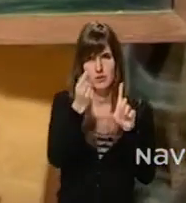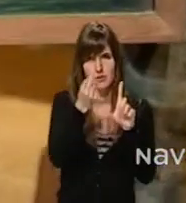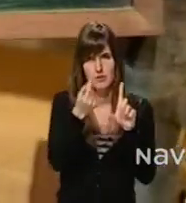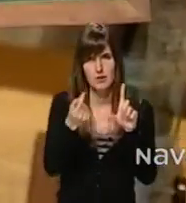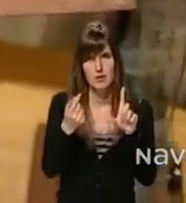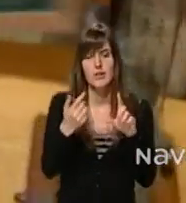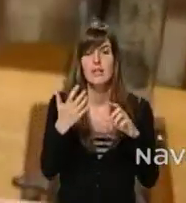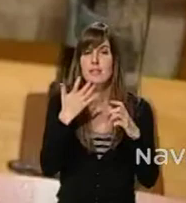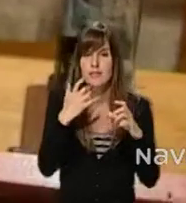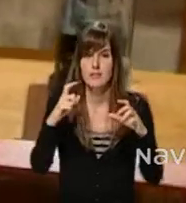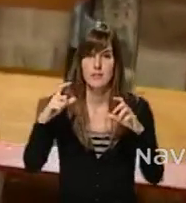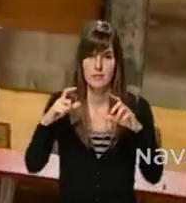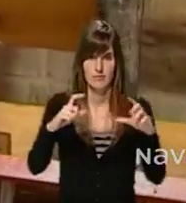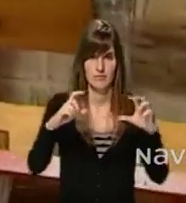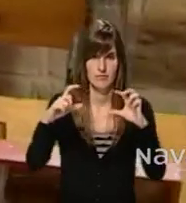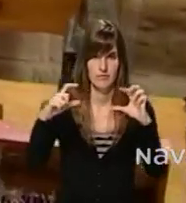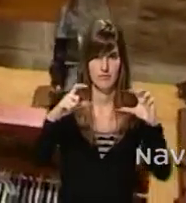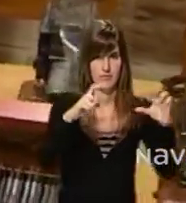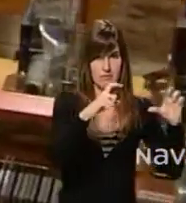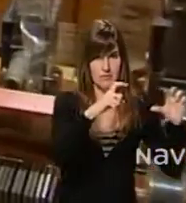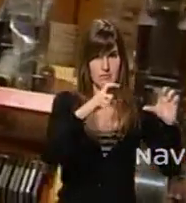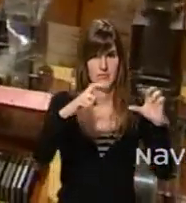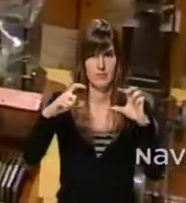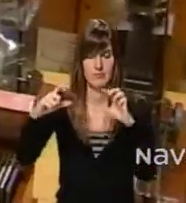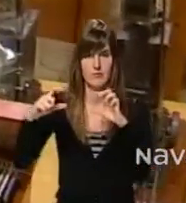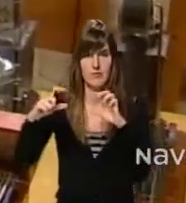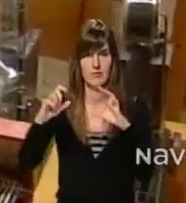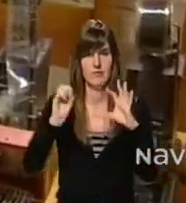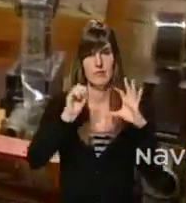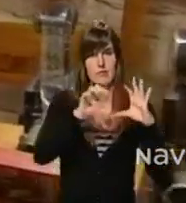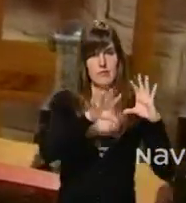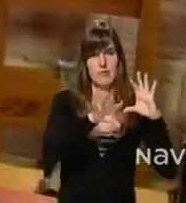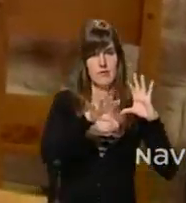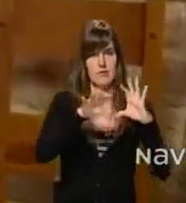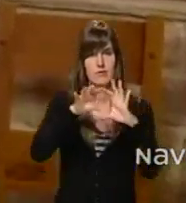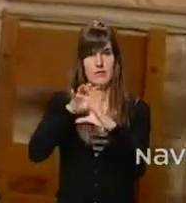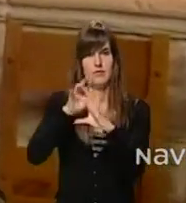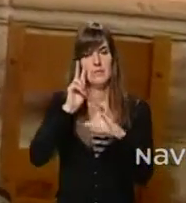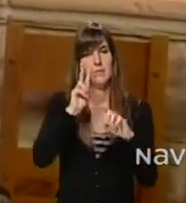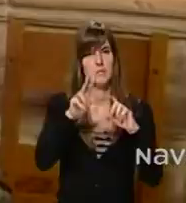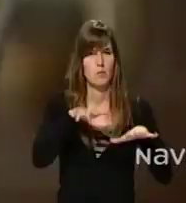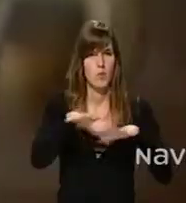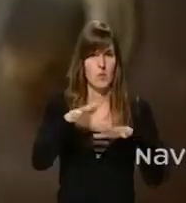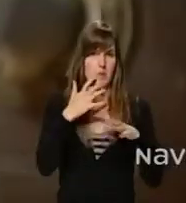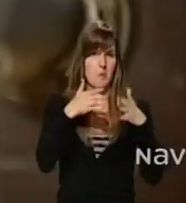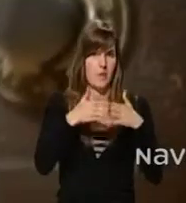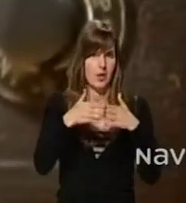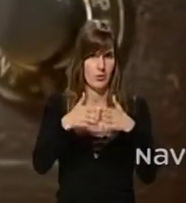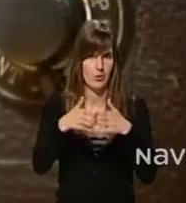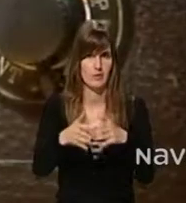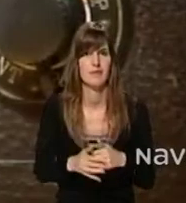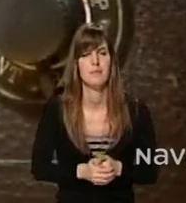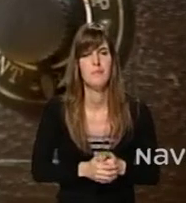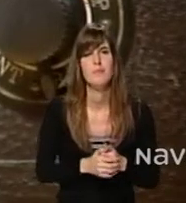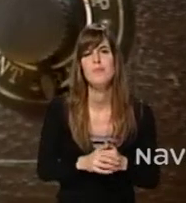que con la traslación esto se mete ahí y se va trasladando y a la vez lo que vemos es el movimiento, en este caso pues unos barcos.